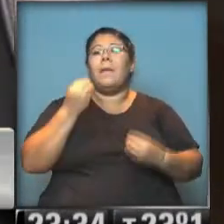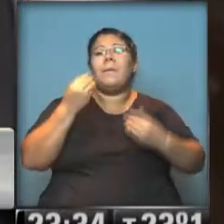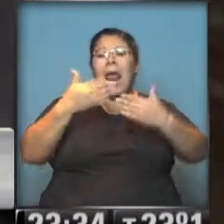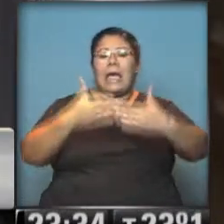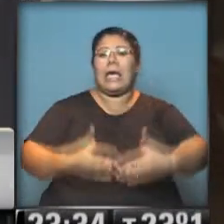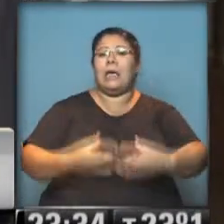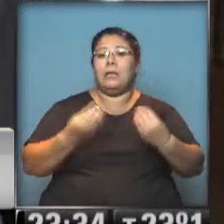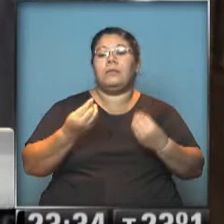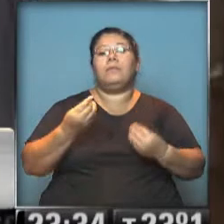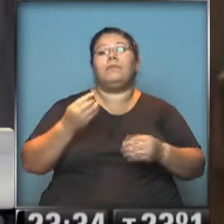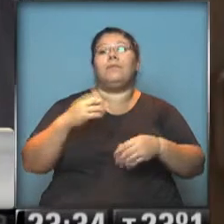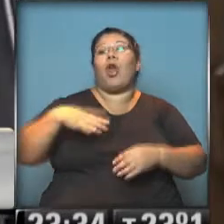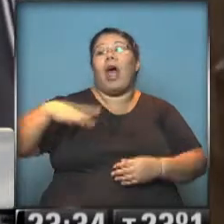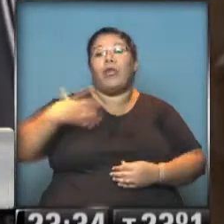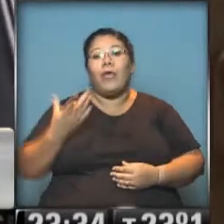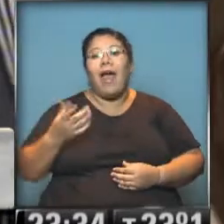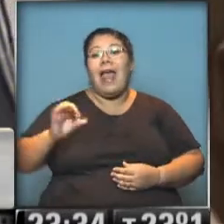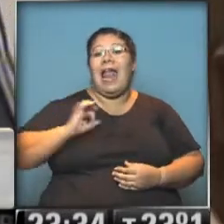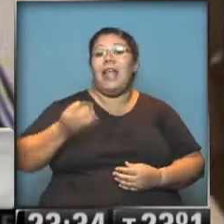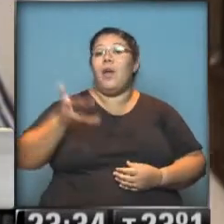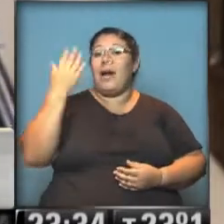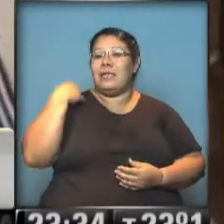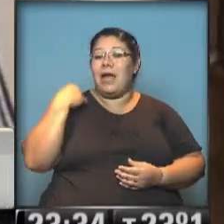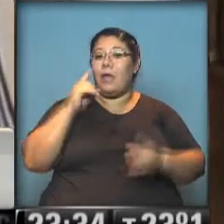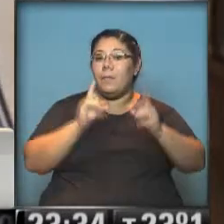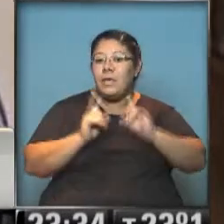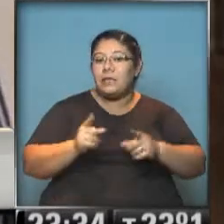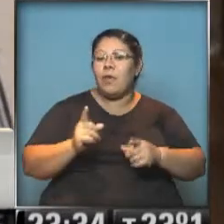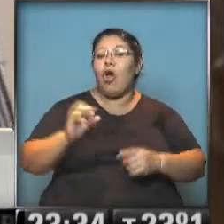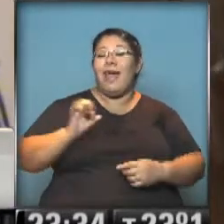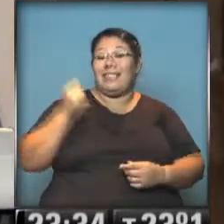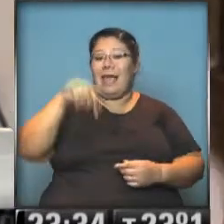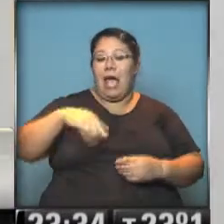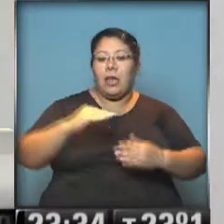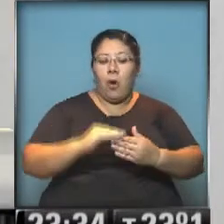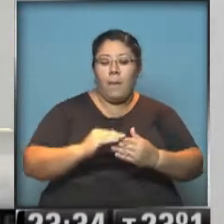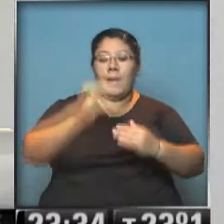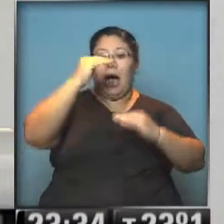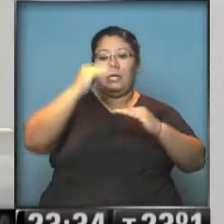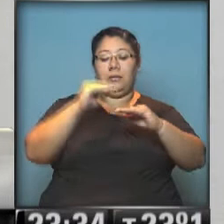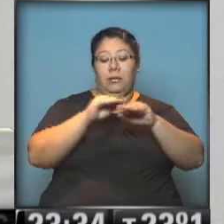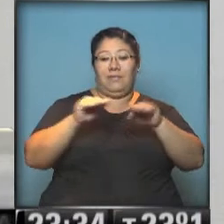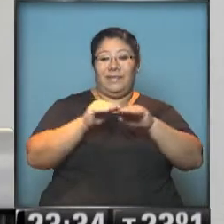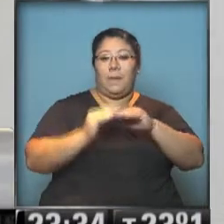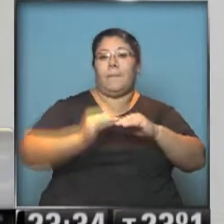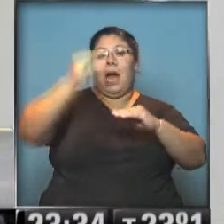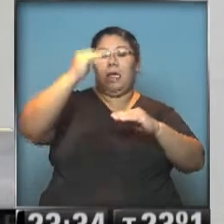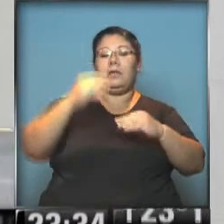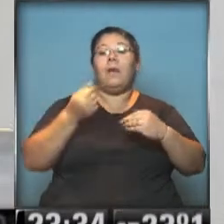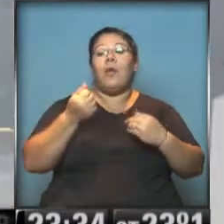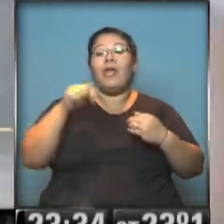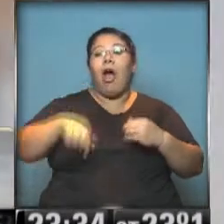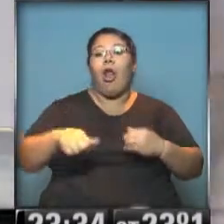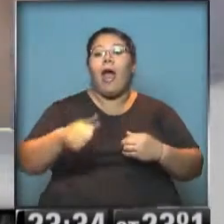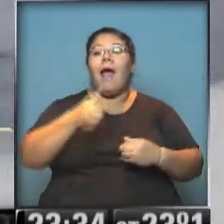modo preventivo, ya lo hicimos el año pasado, este año tuvimos que hacerlo más alto porque supuestamente va a ser peor la inundación. ¿Se podría haber